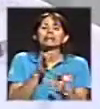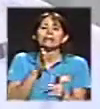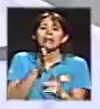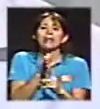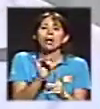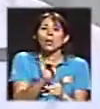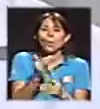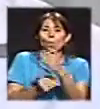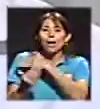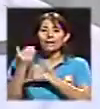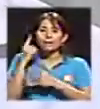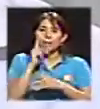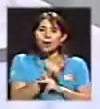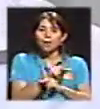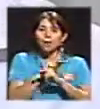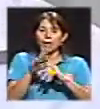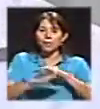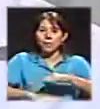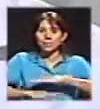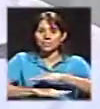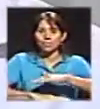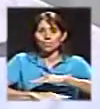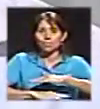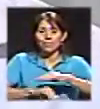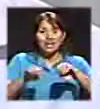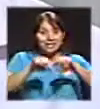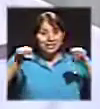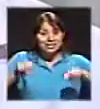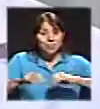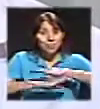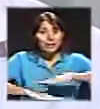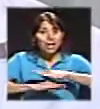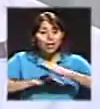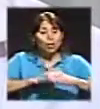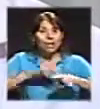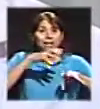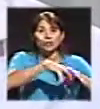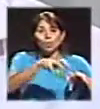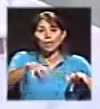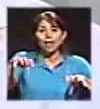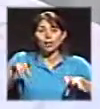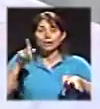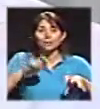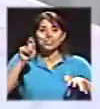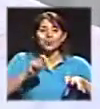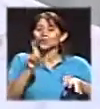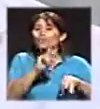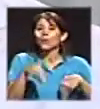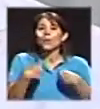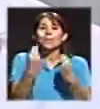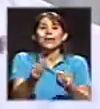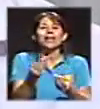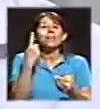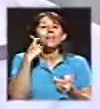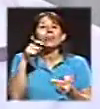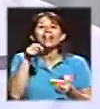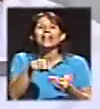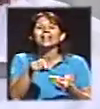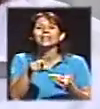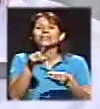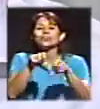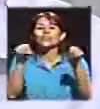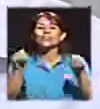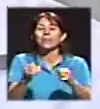un nivel de protección básico que el sistema basado en operadoras de pensiones no lo va a proveer, porque es un sistema individualista en donde las personas,